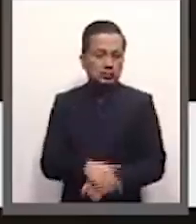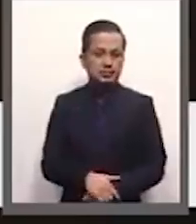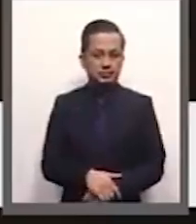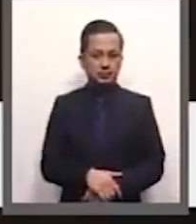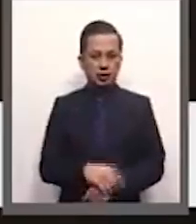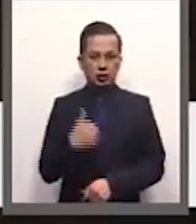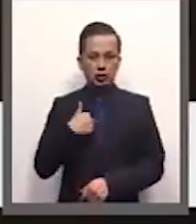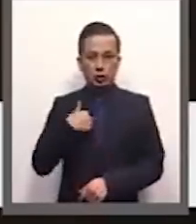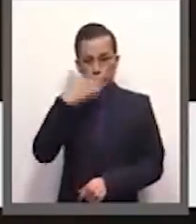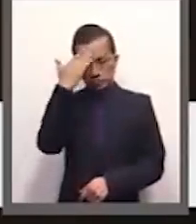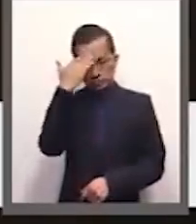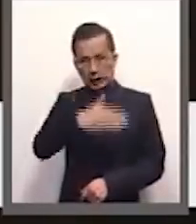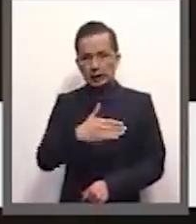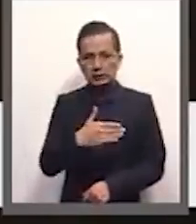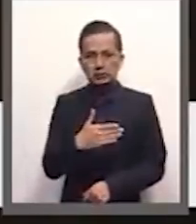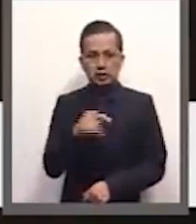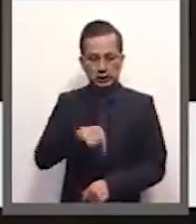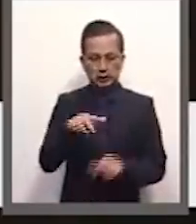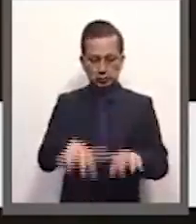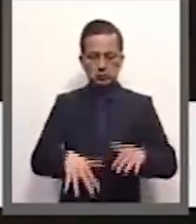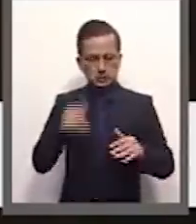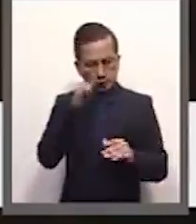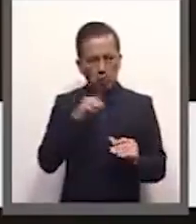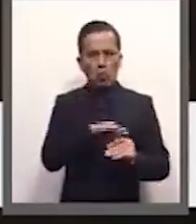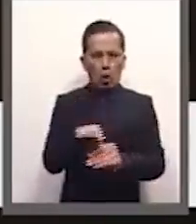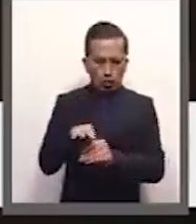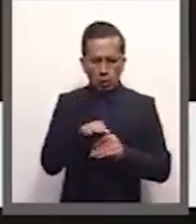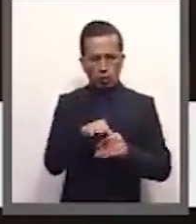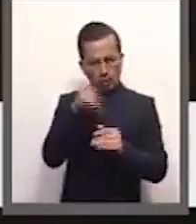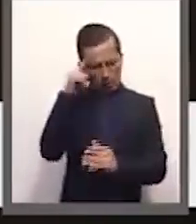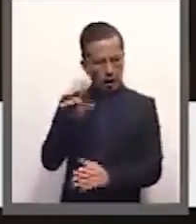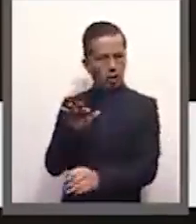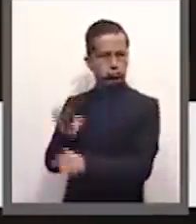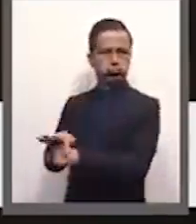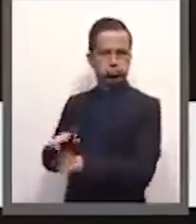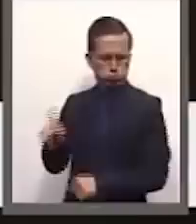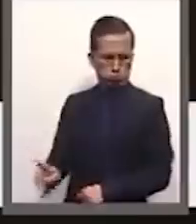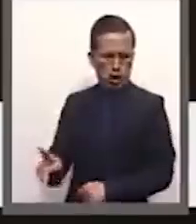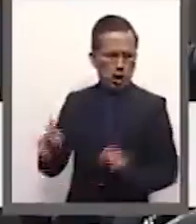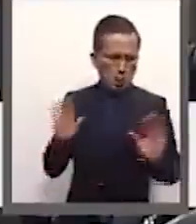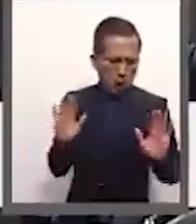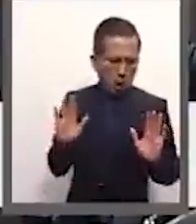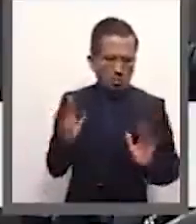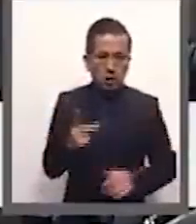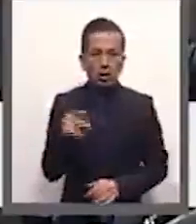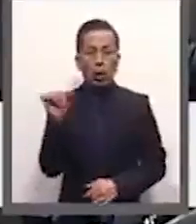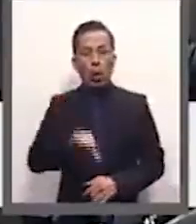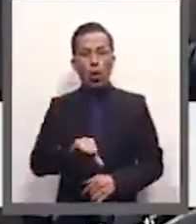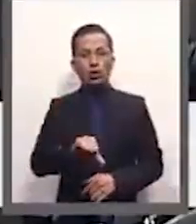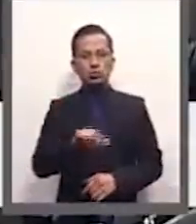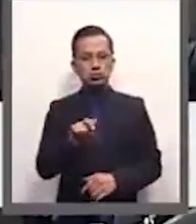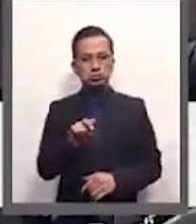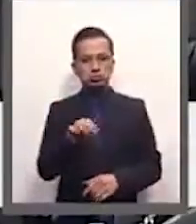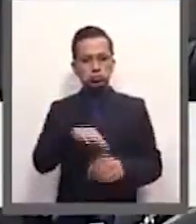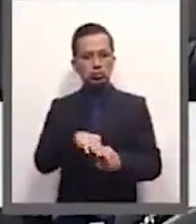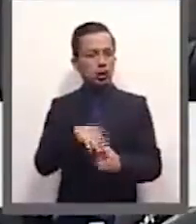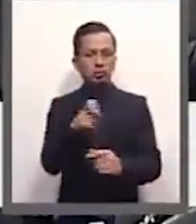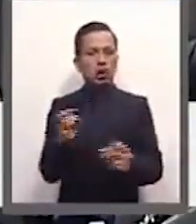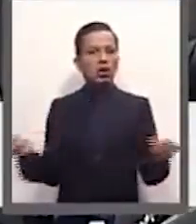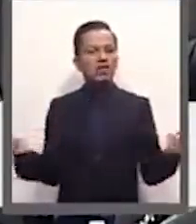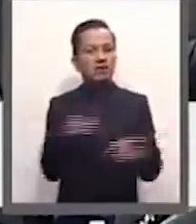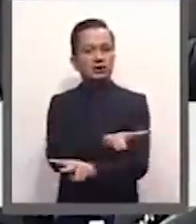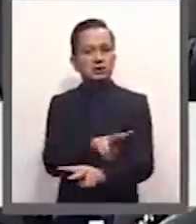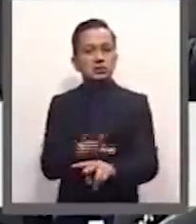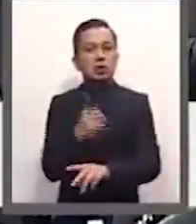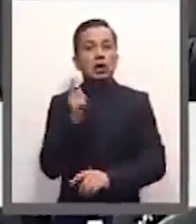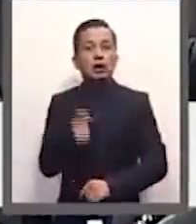sin embargo hoy votará una cosa contraria al pueblo. Porque vamos a entregar atado de pies y manos al presidente electo,